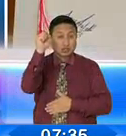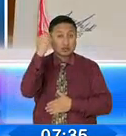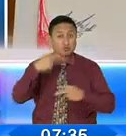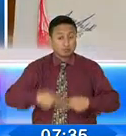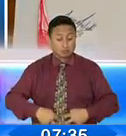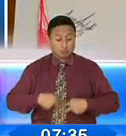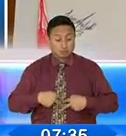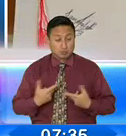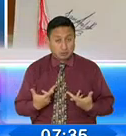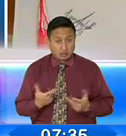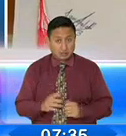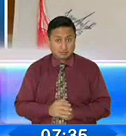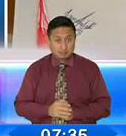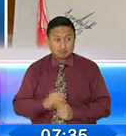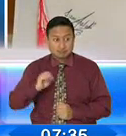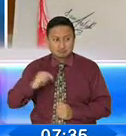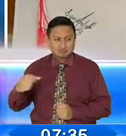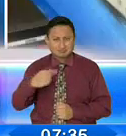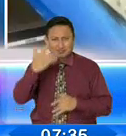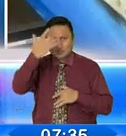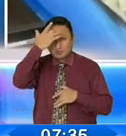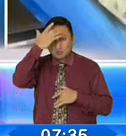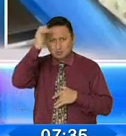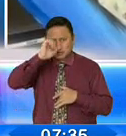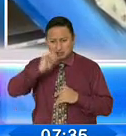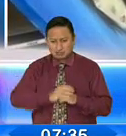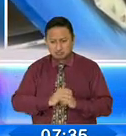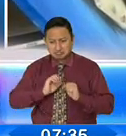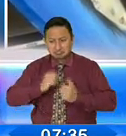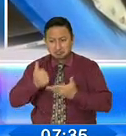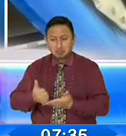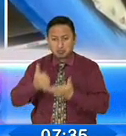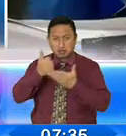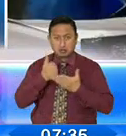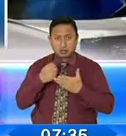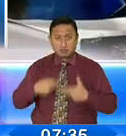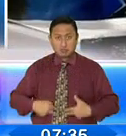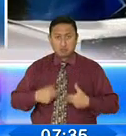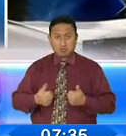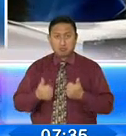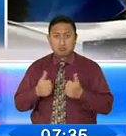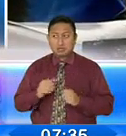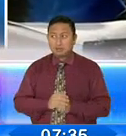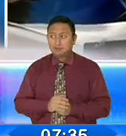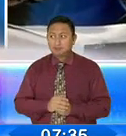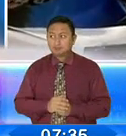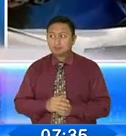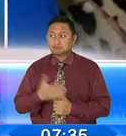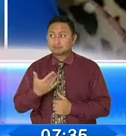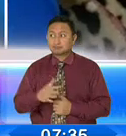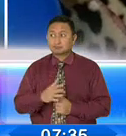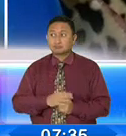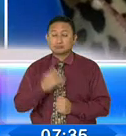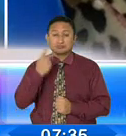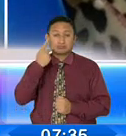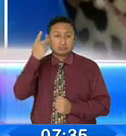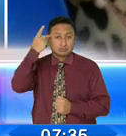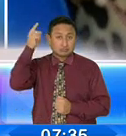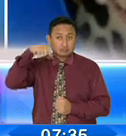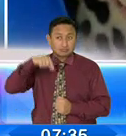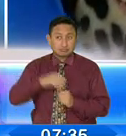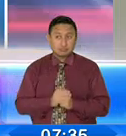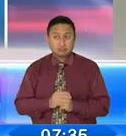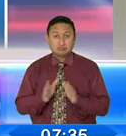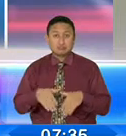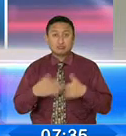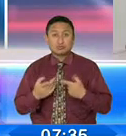más aún cuando se tiene este tipo de enfermedad, tener una vida adecuada. Ahora, el plan de los padres es tratar de llevarles fuera del país, donde ya